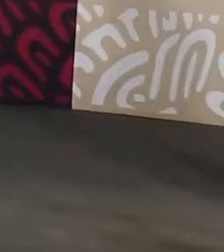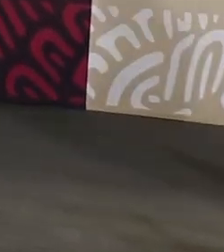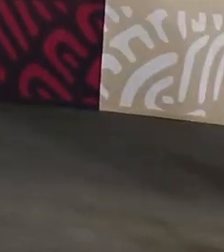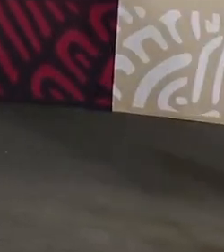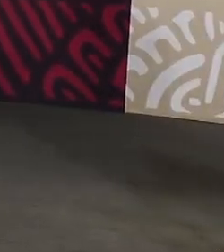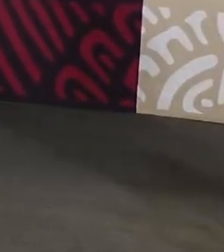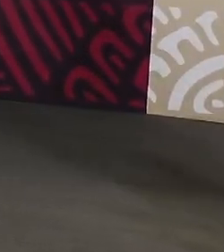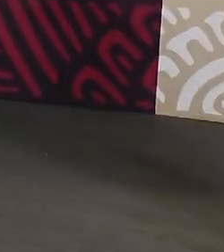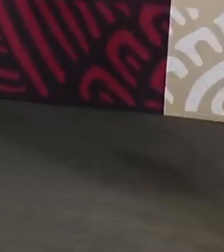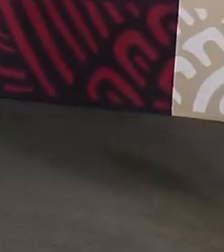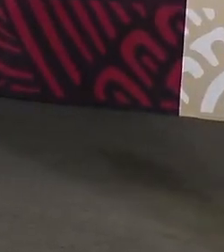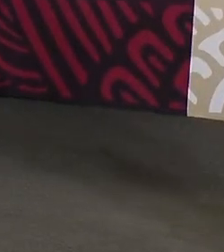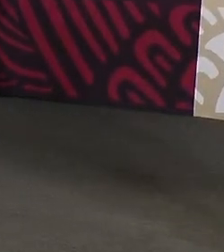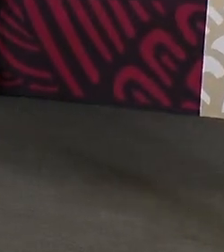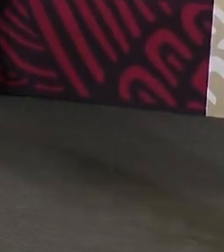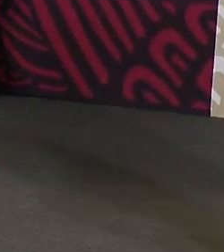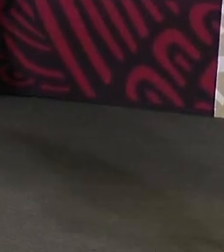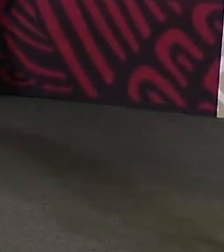Ánimo.